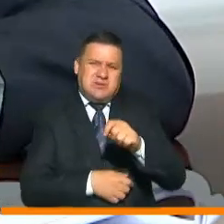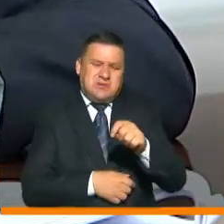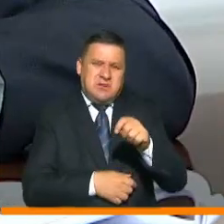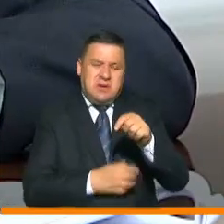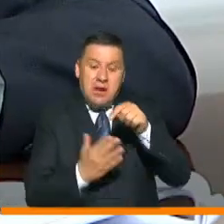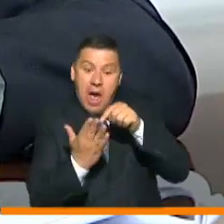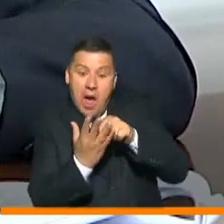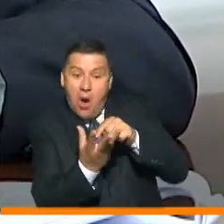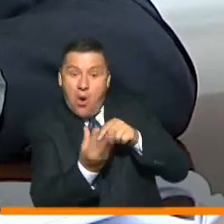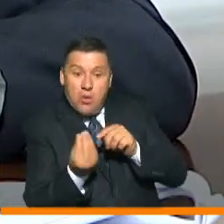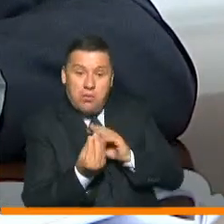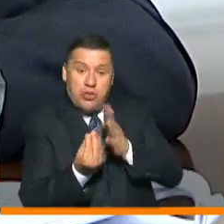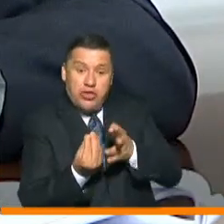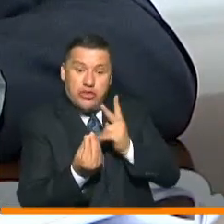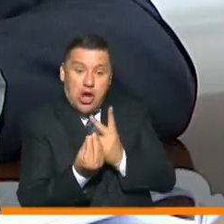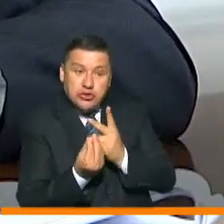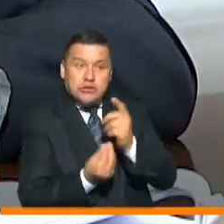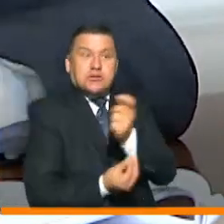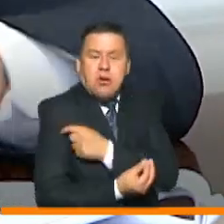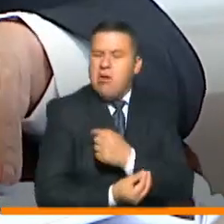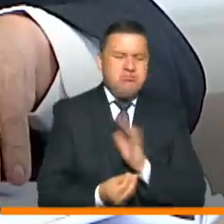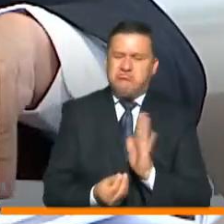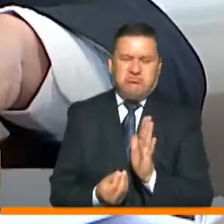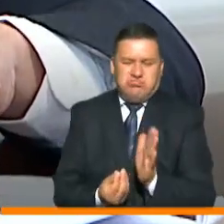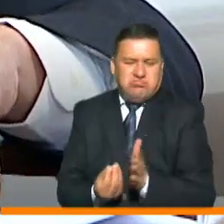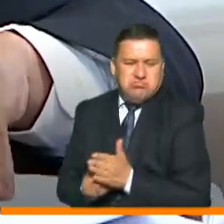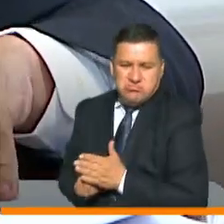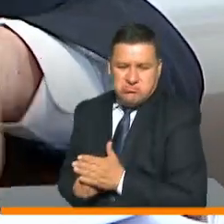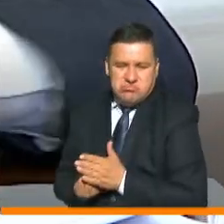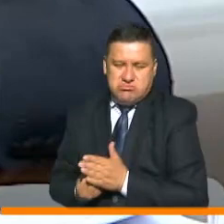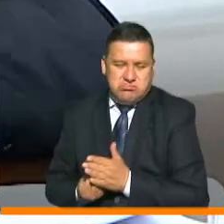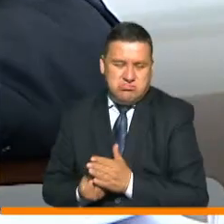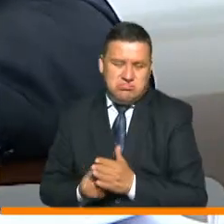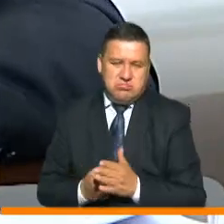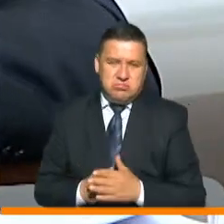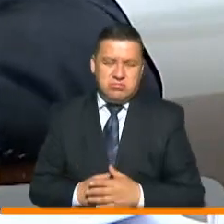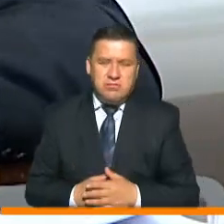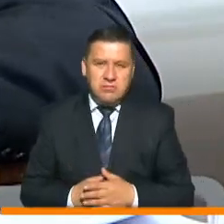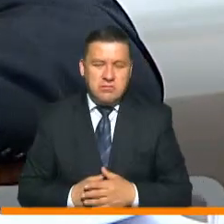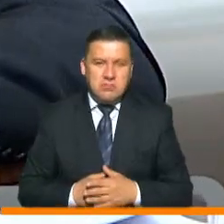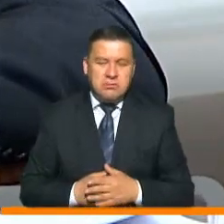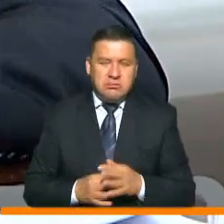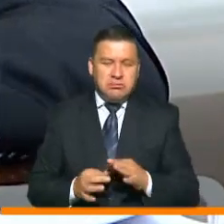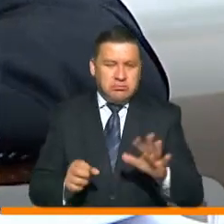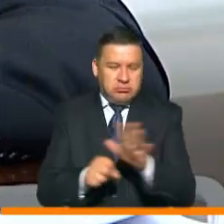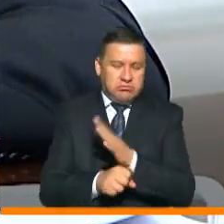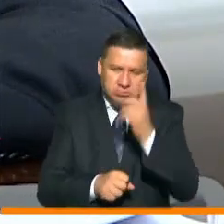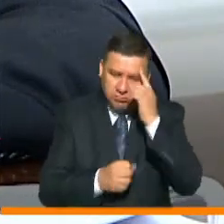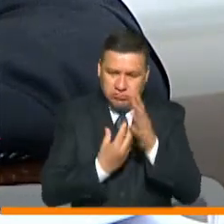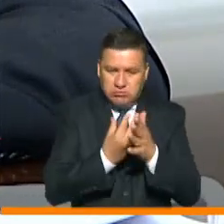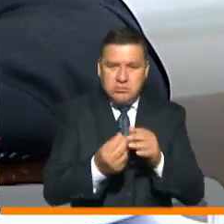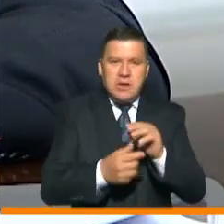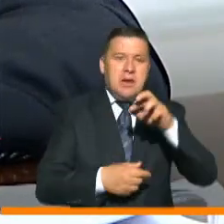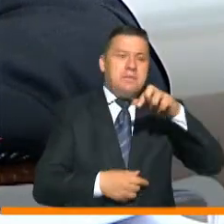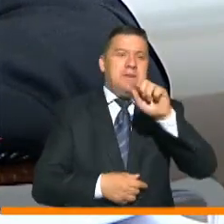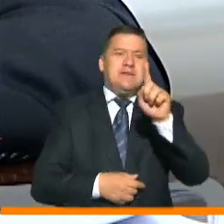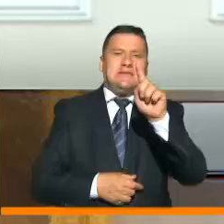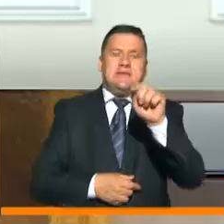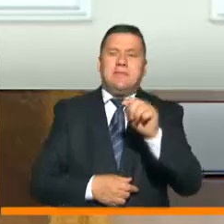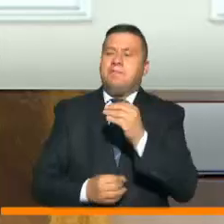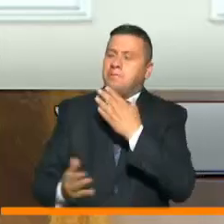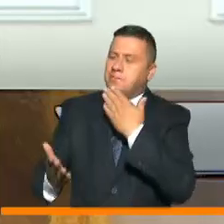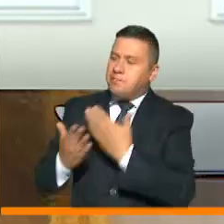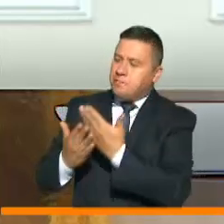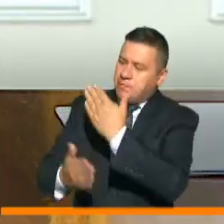entran dentro de este llamado para la plataforma, para llenar la etapa en la plataforma Piscis.